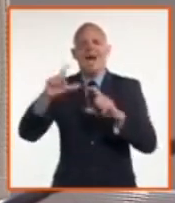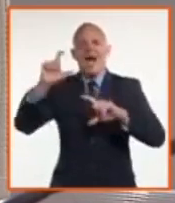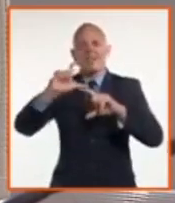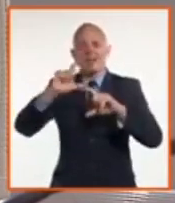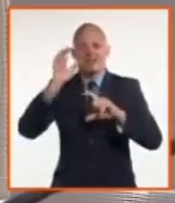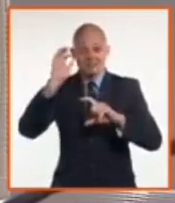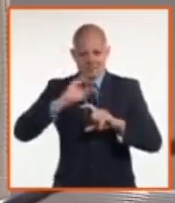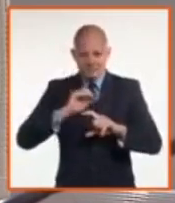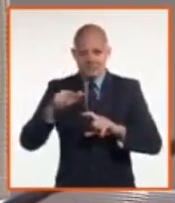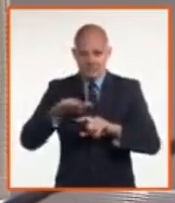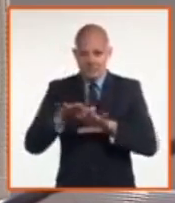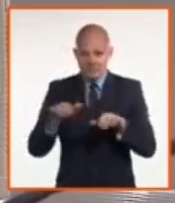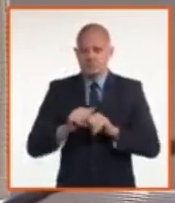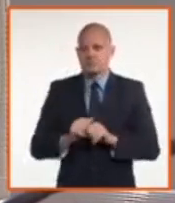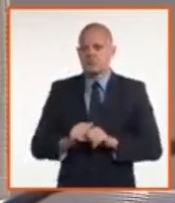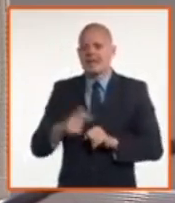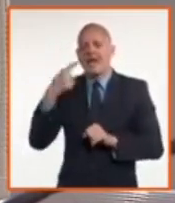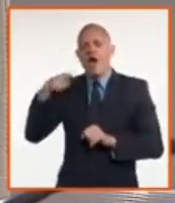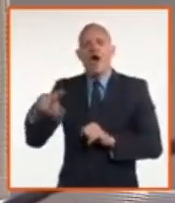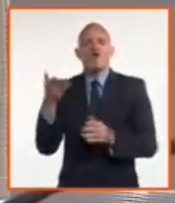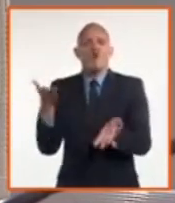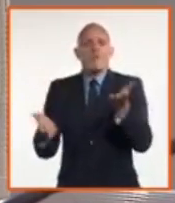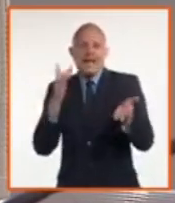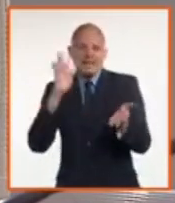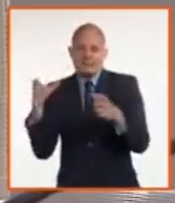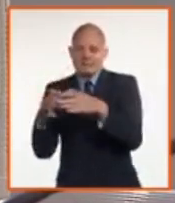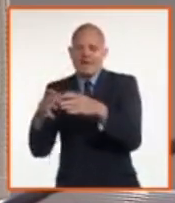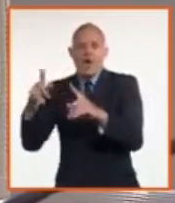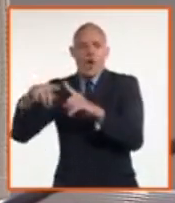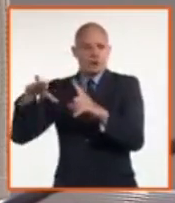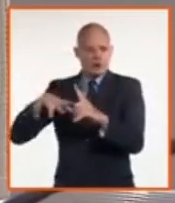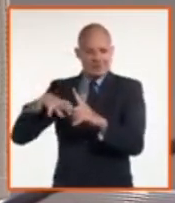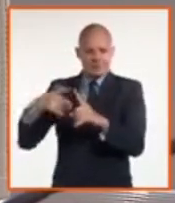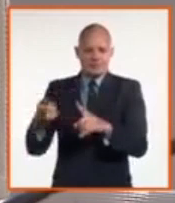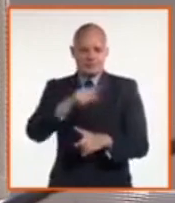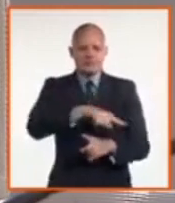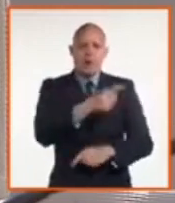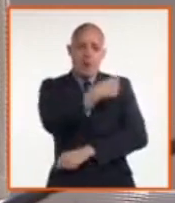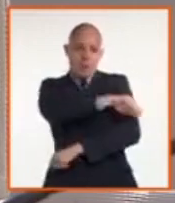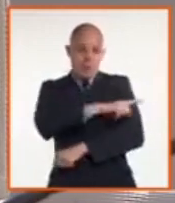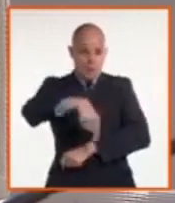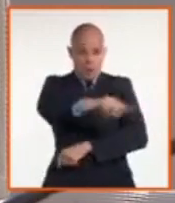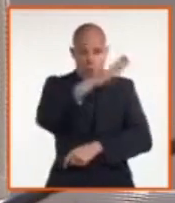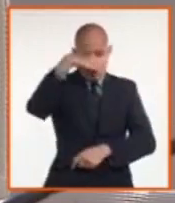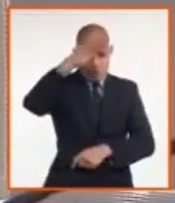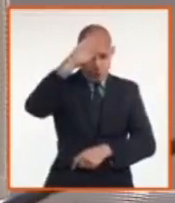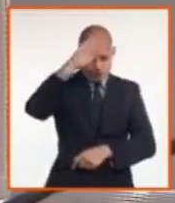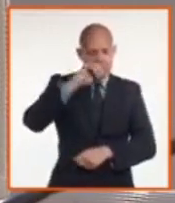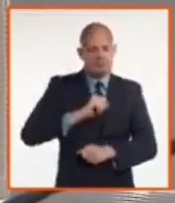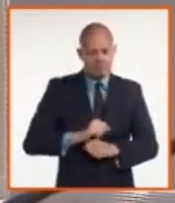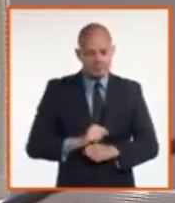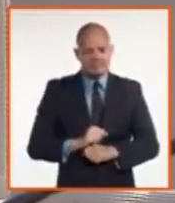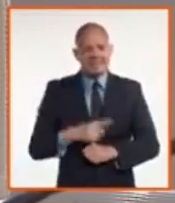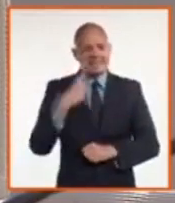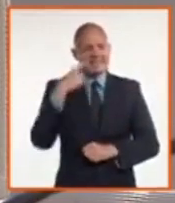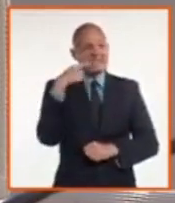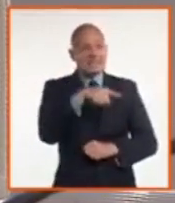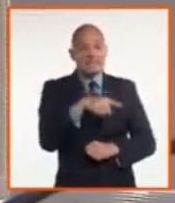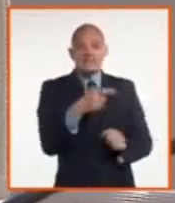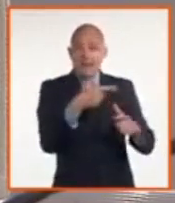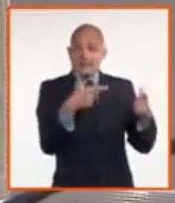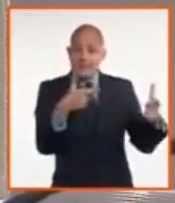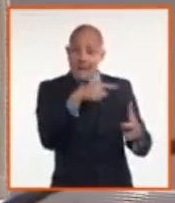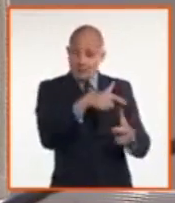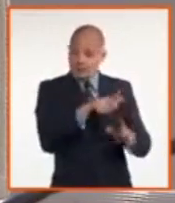implementando la medida al principio solamente salimos con la venta con la compra en efectivo y por